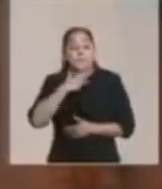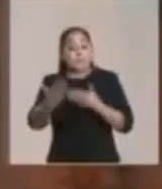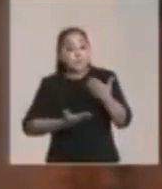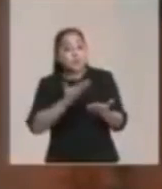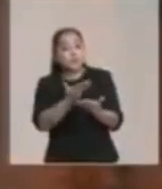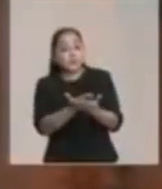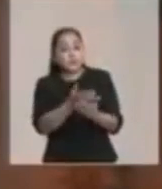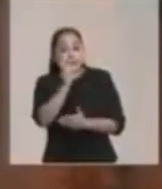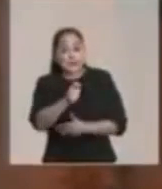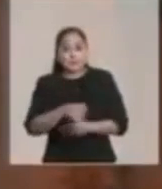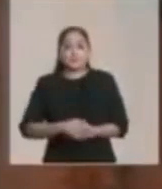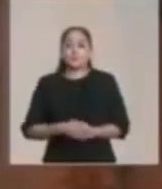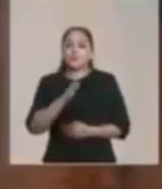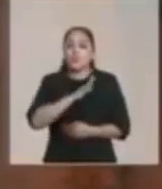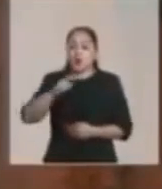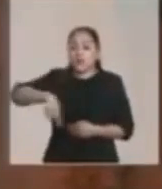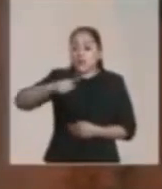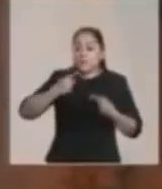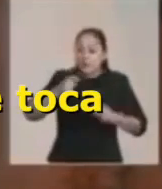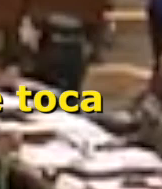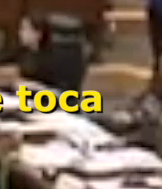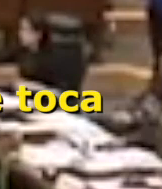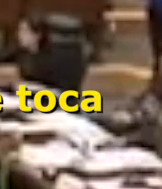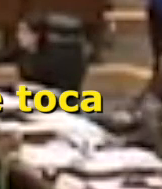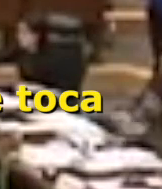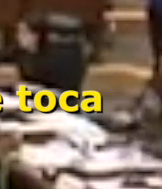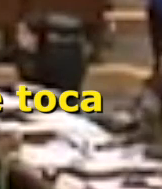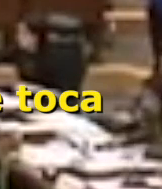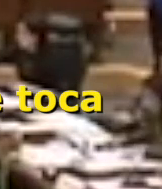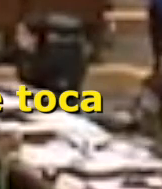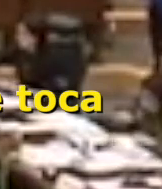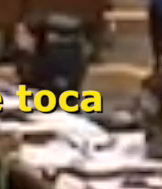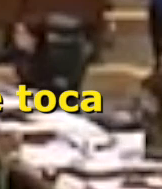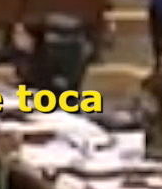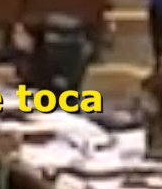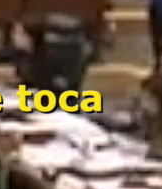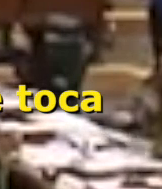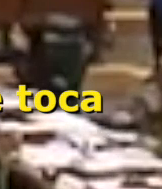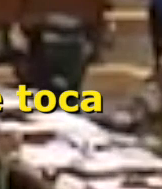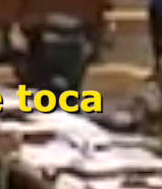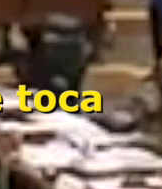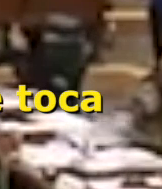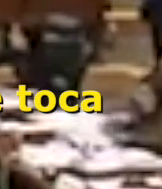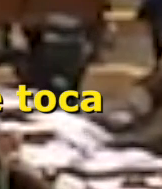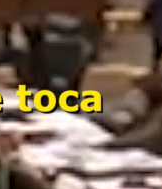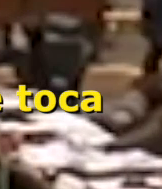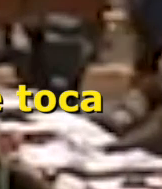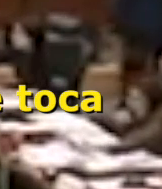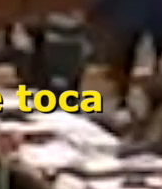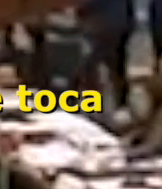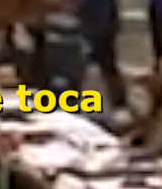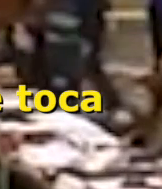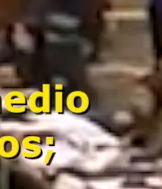margarita esther zavala gómez del campo de acuerdo con el informe presentado en lo que toca a los